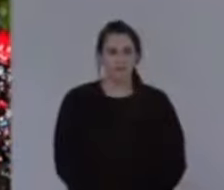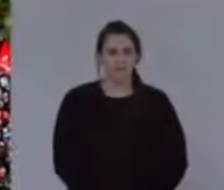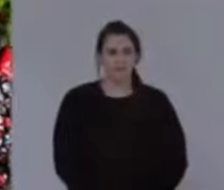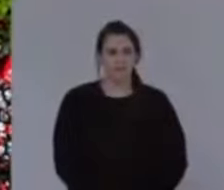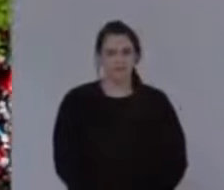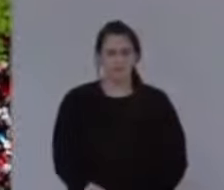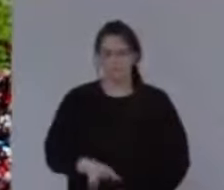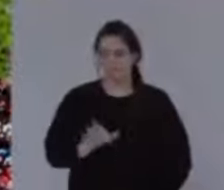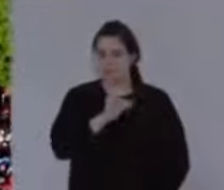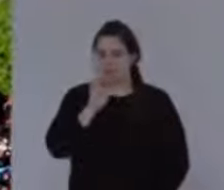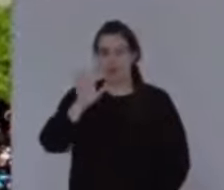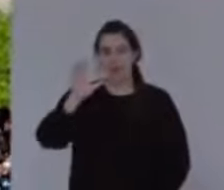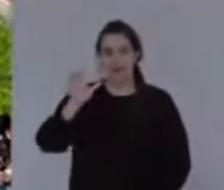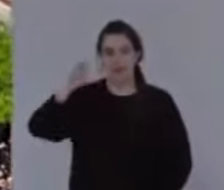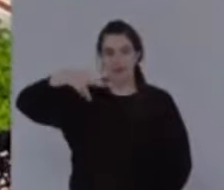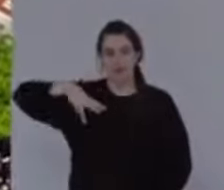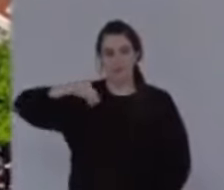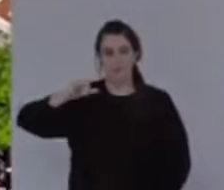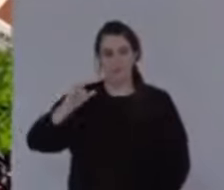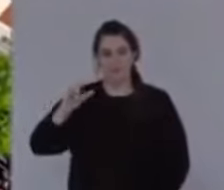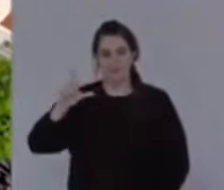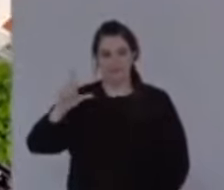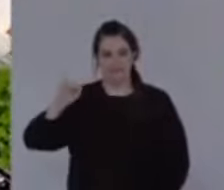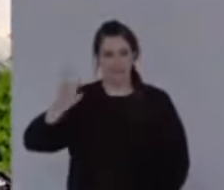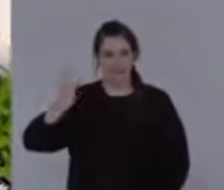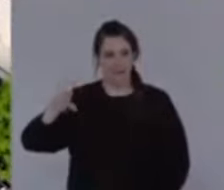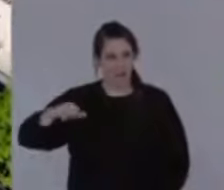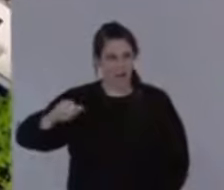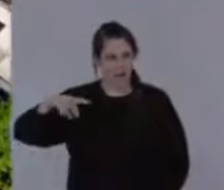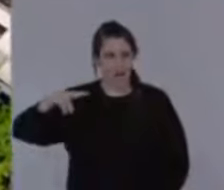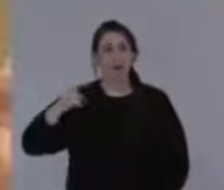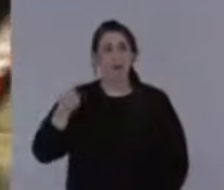Tiene la palabra Emiliano García Page, presidente de Castilla-La Mancha.